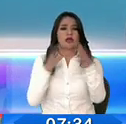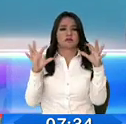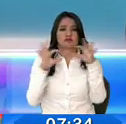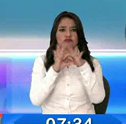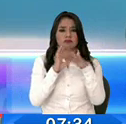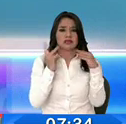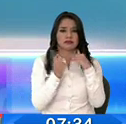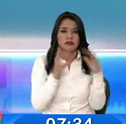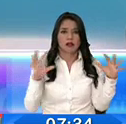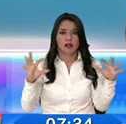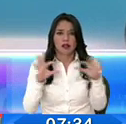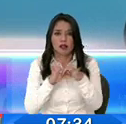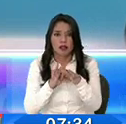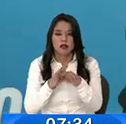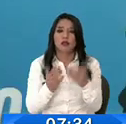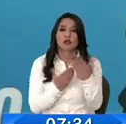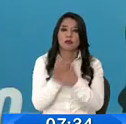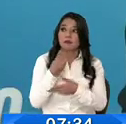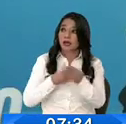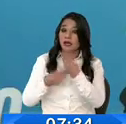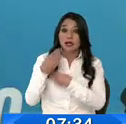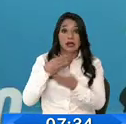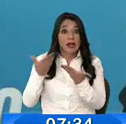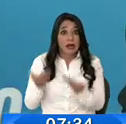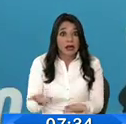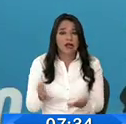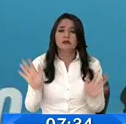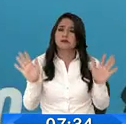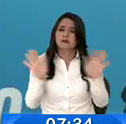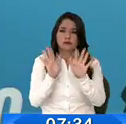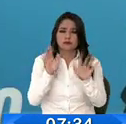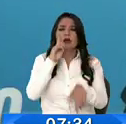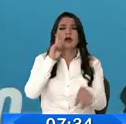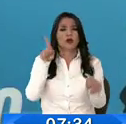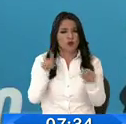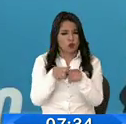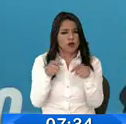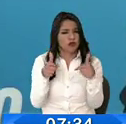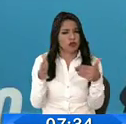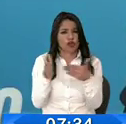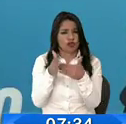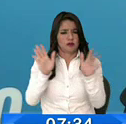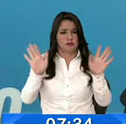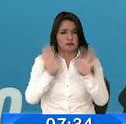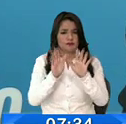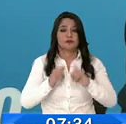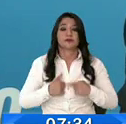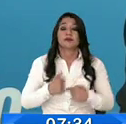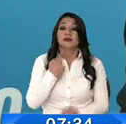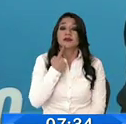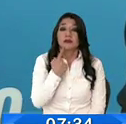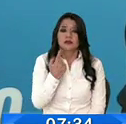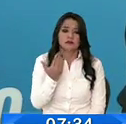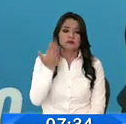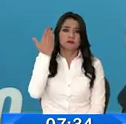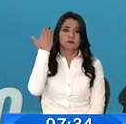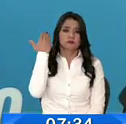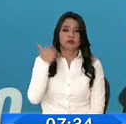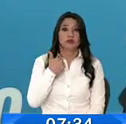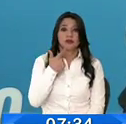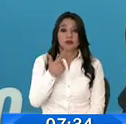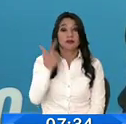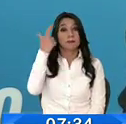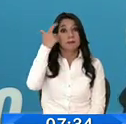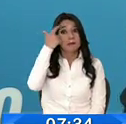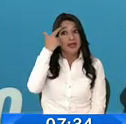pacífico o de abrir nuevos mercados por favor que eso se entienda muy bien lo que nosotros habíamos dicho hace mucho tiempo cuando ya se